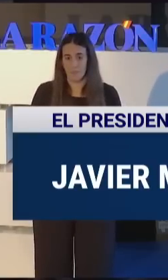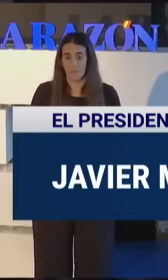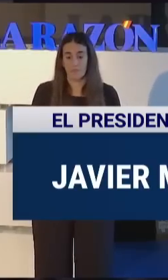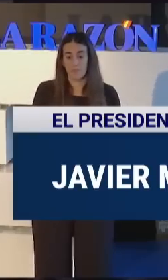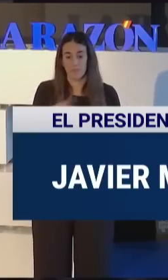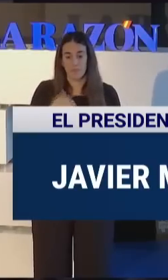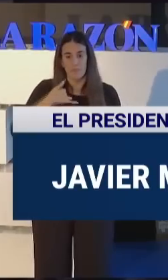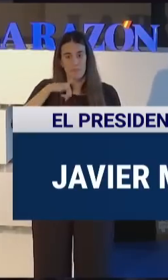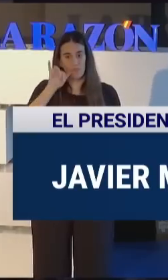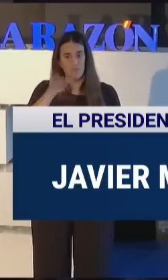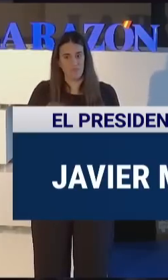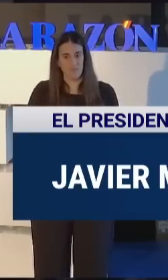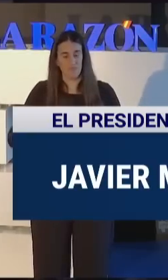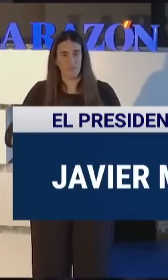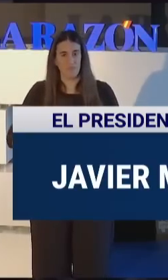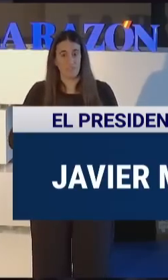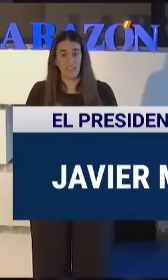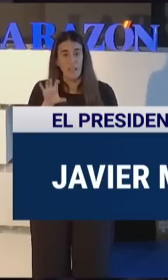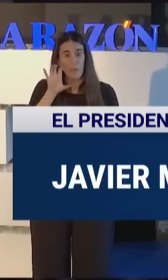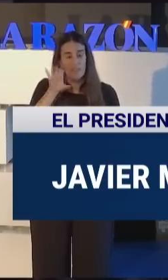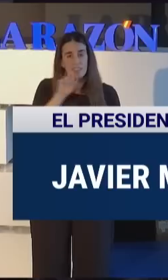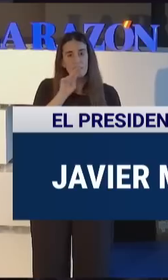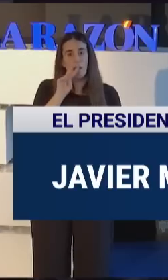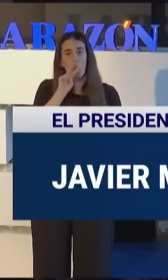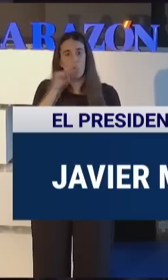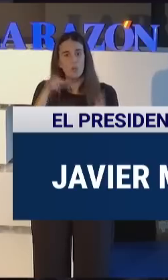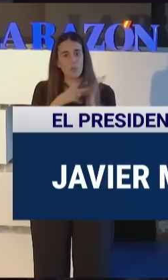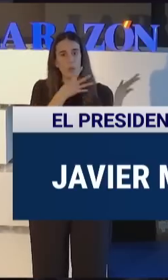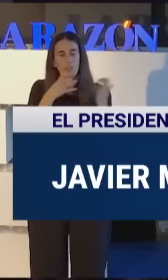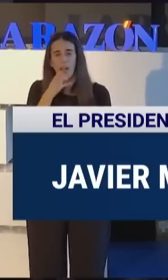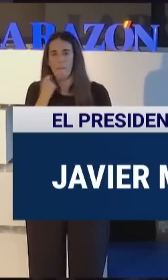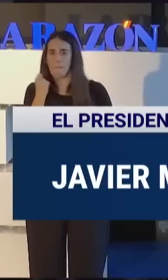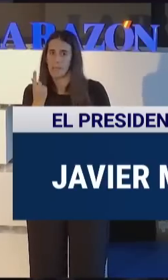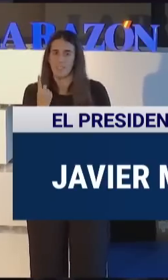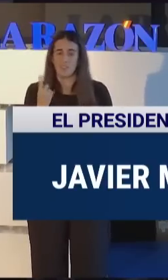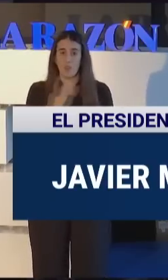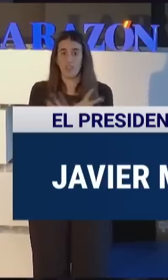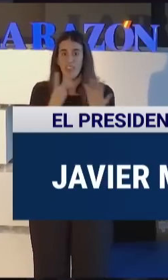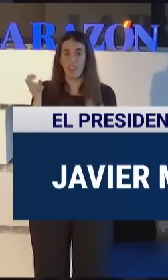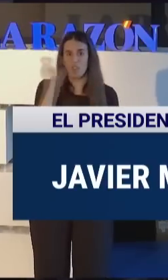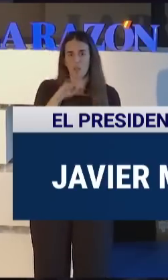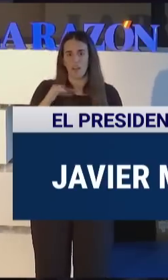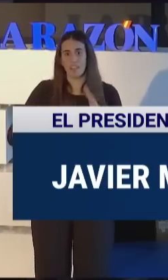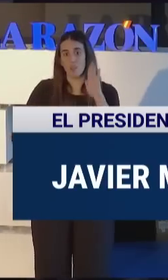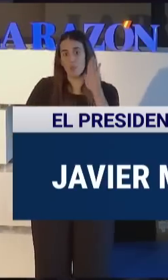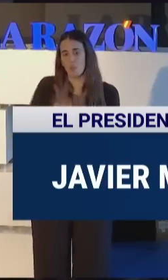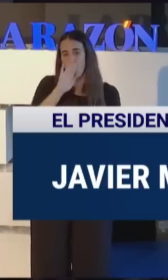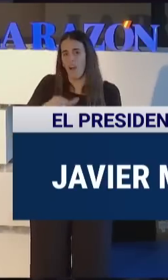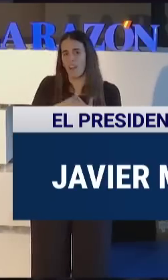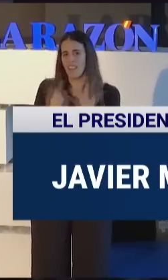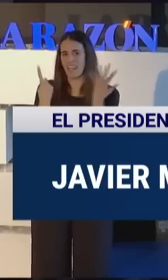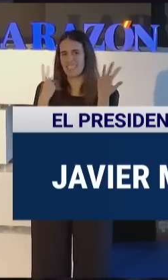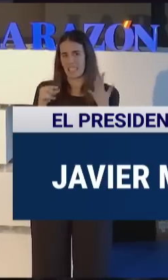el riesgo país era 2.900. Hoy es 1.200, sí. Es decir, los bonos cotizaban $18. Hoy cotizan 60.